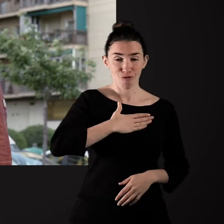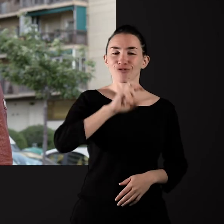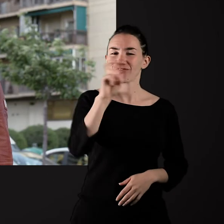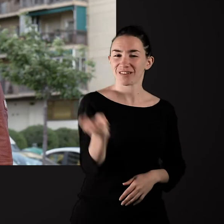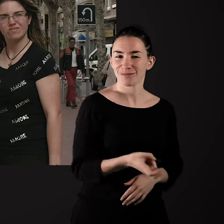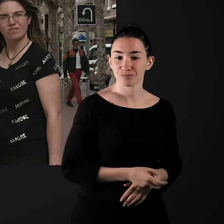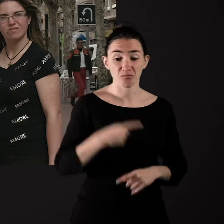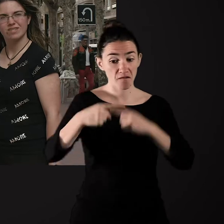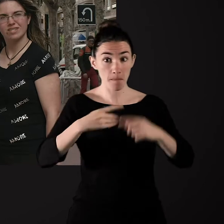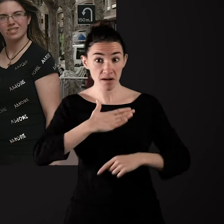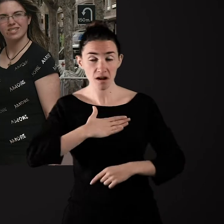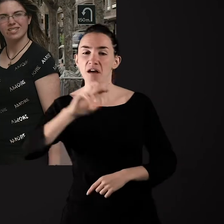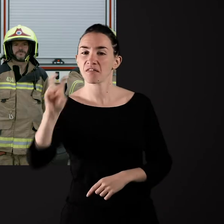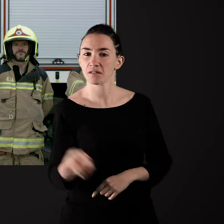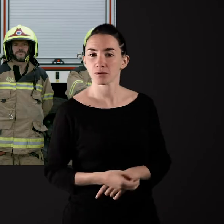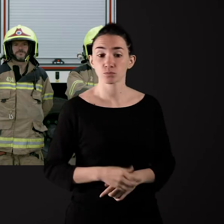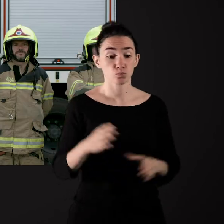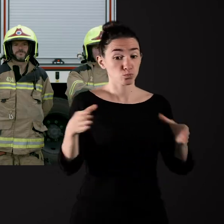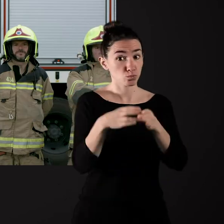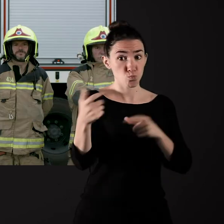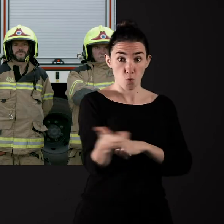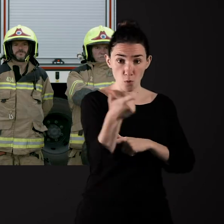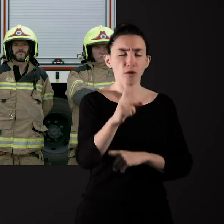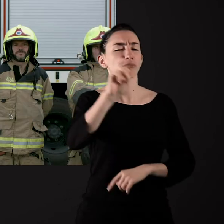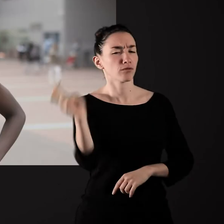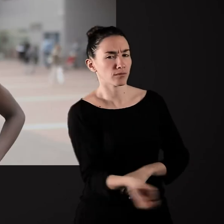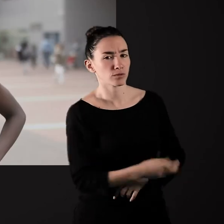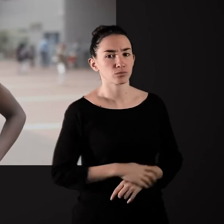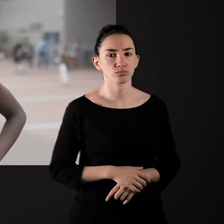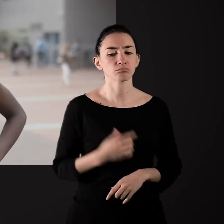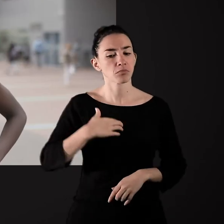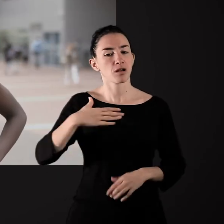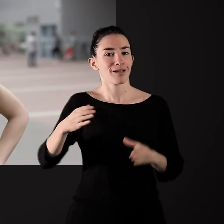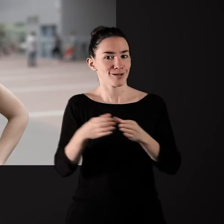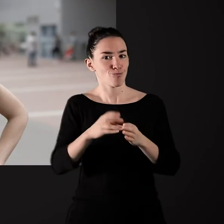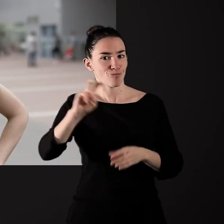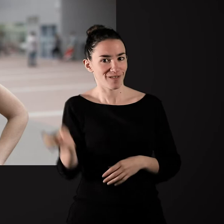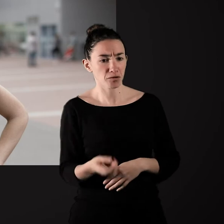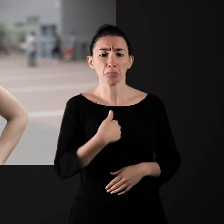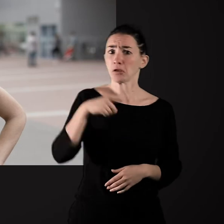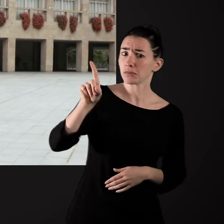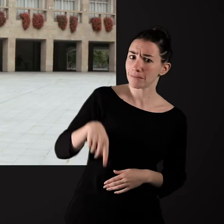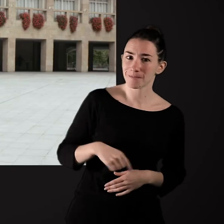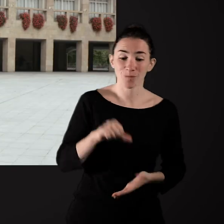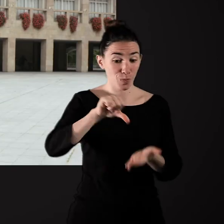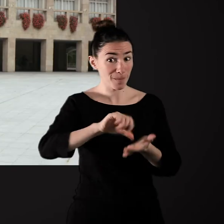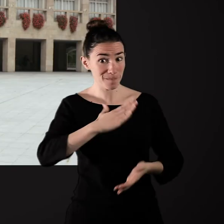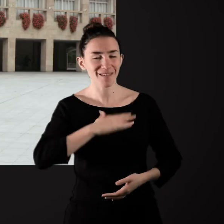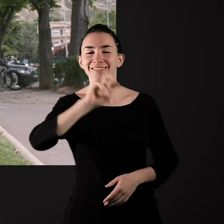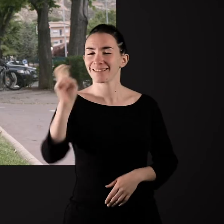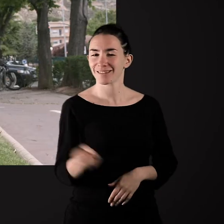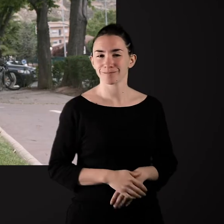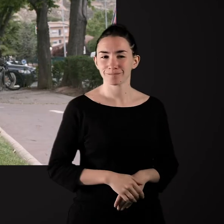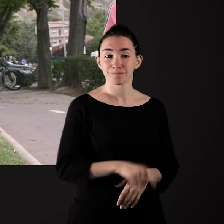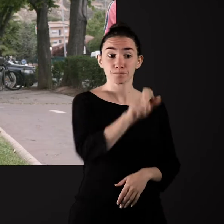es diverso. Mi familia es diversa. El cuerpo de bomberos es diverso. Mi equipo es diverso. Y el mío también. Mi ciudad es